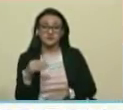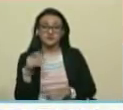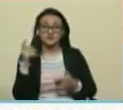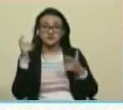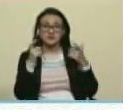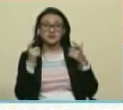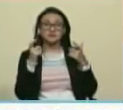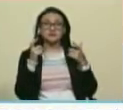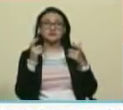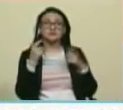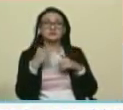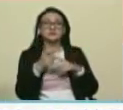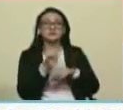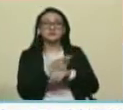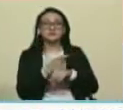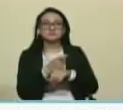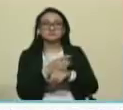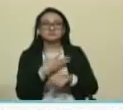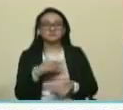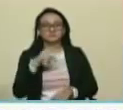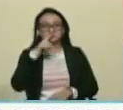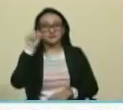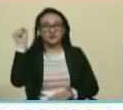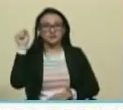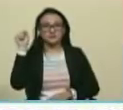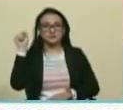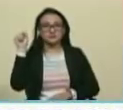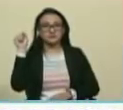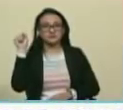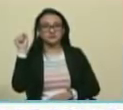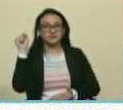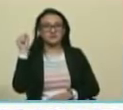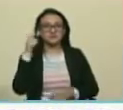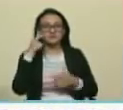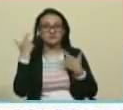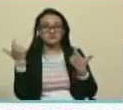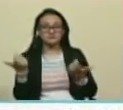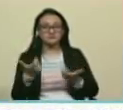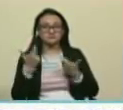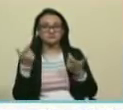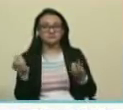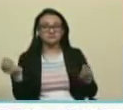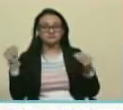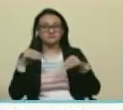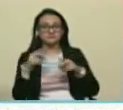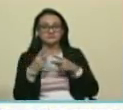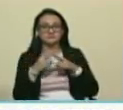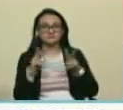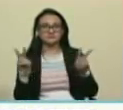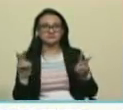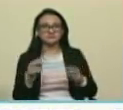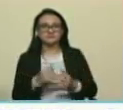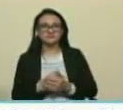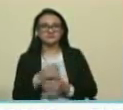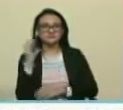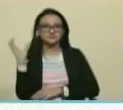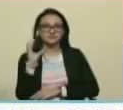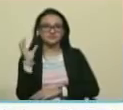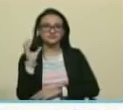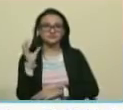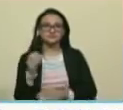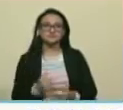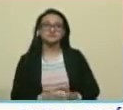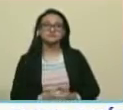Chávez y del gobierno del presidente Nicolás Maduro en la búsqueda de los acuerdos de paz en Colombia.